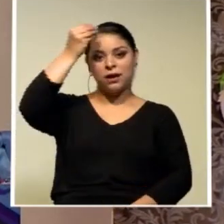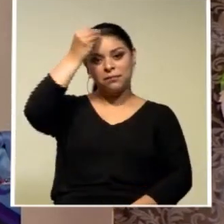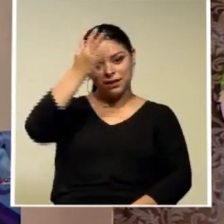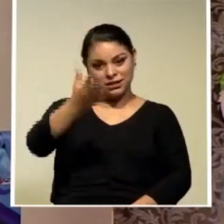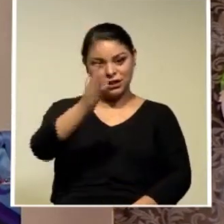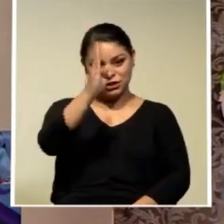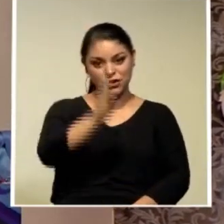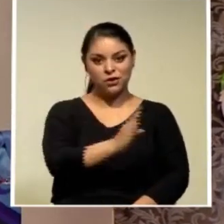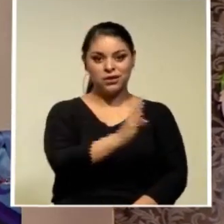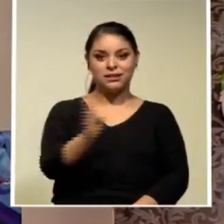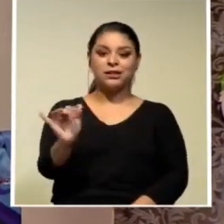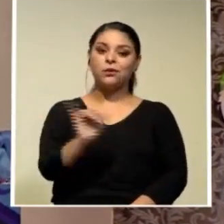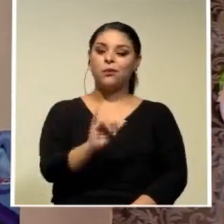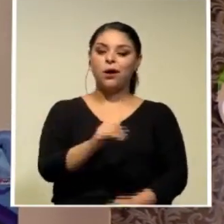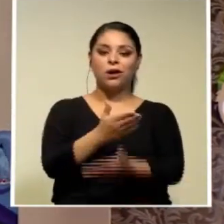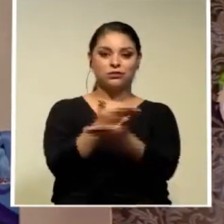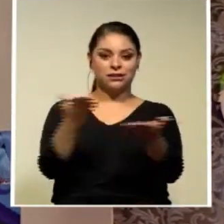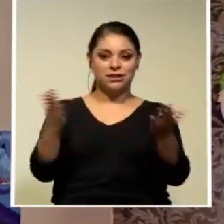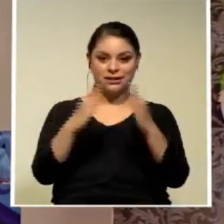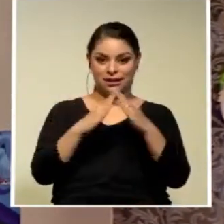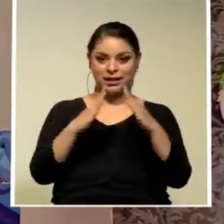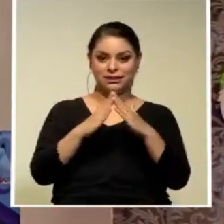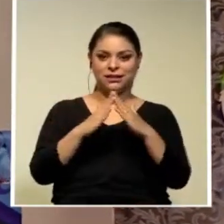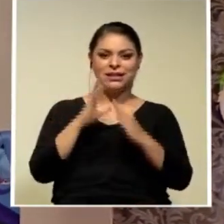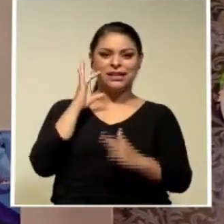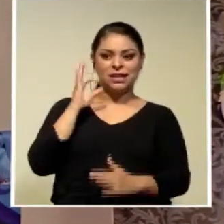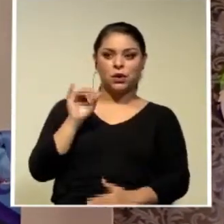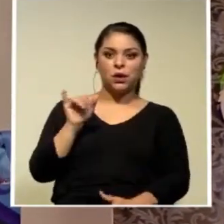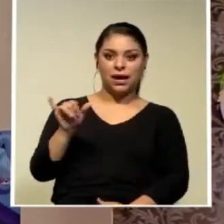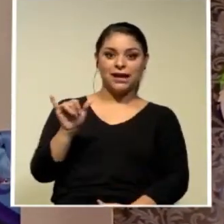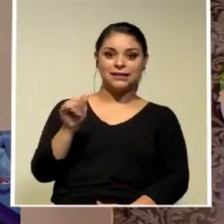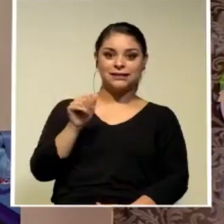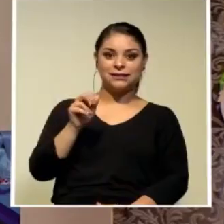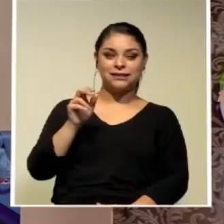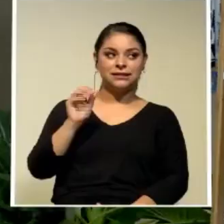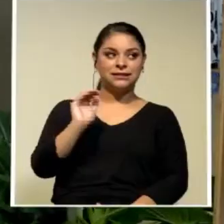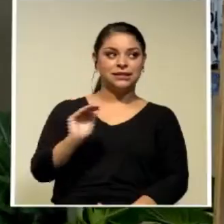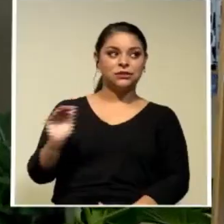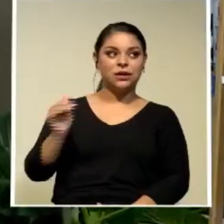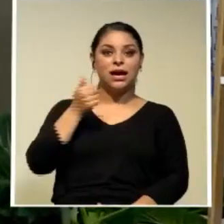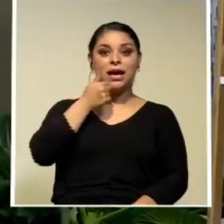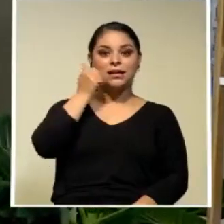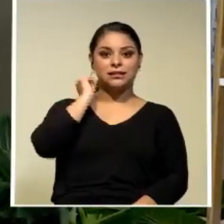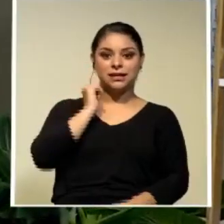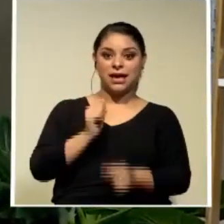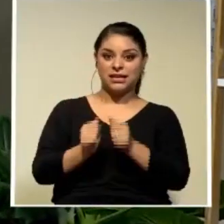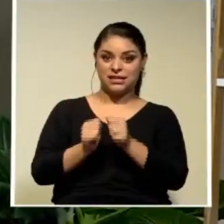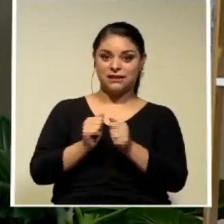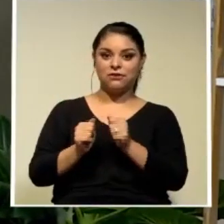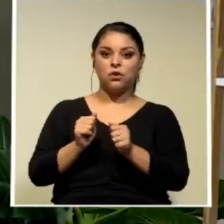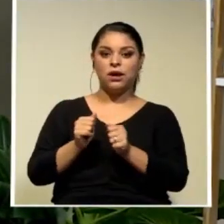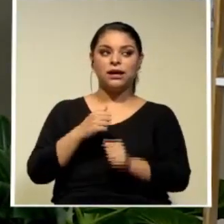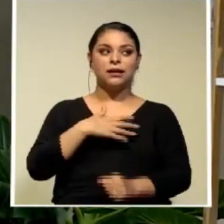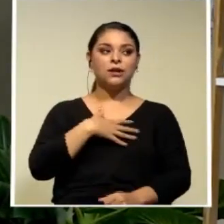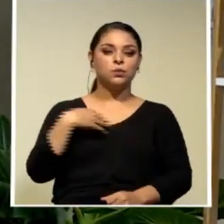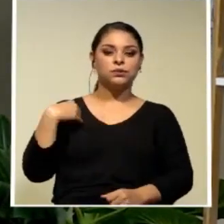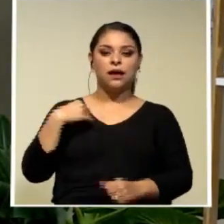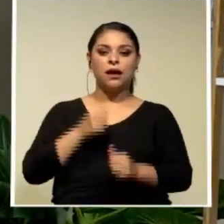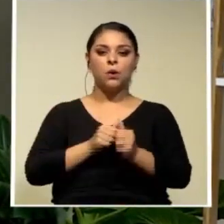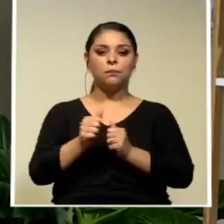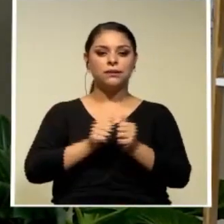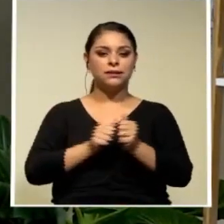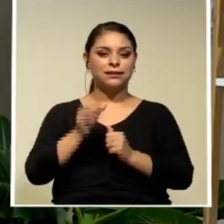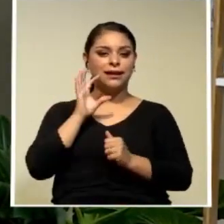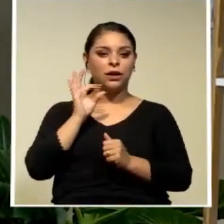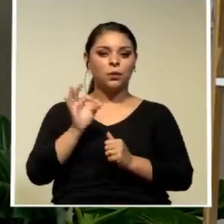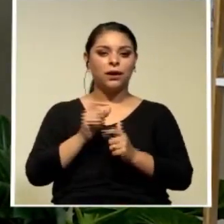bendiciones también para ustedes allá en casa. Yo creo que Deyer fue que ayer nos escribió que ¿sí? le gustaba hacer como competir así con carreras o algo así, es lo que